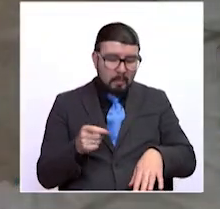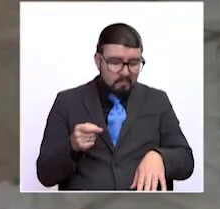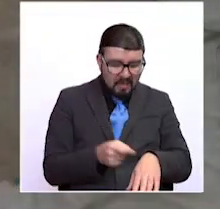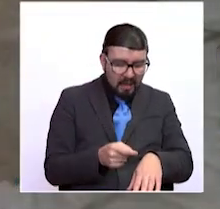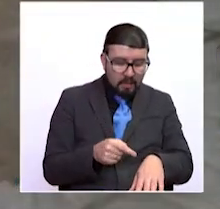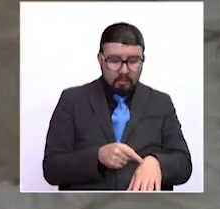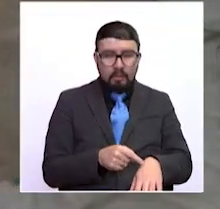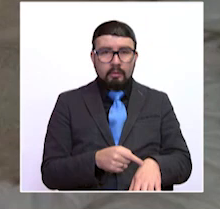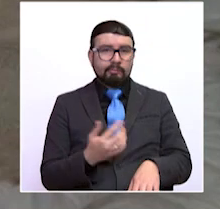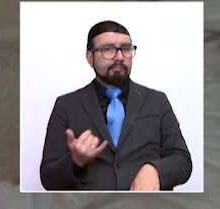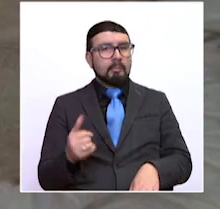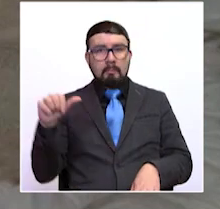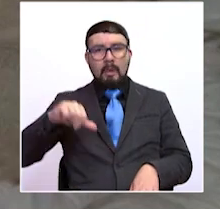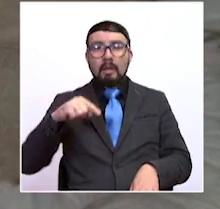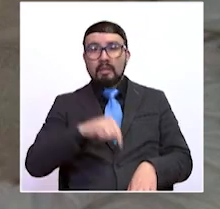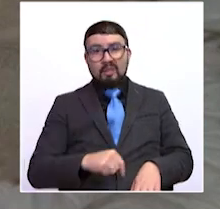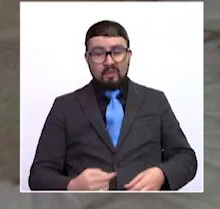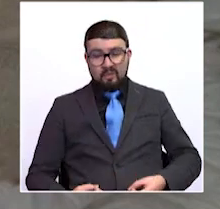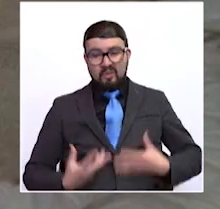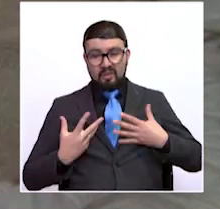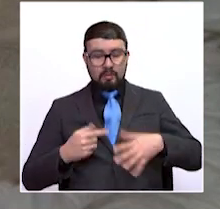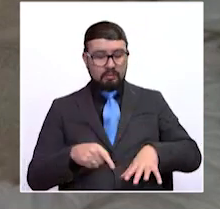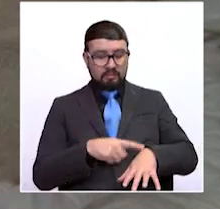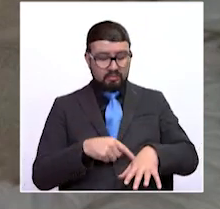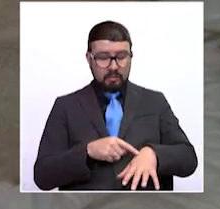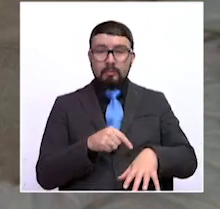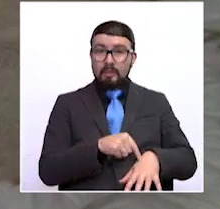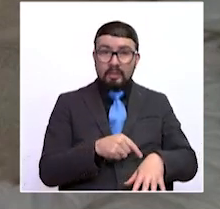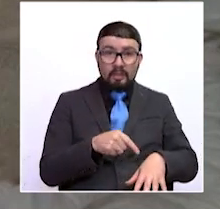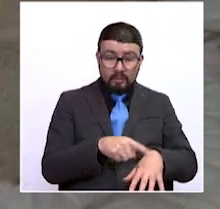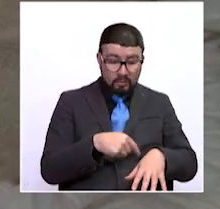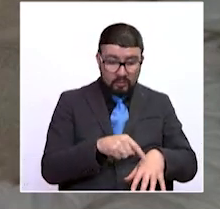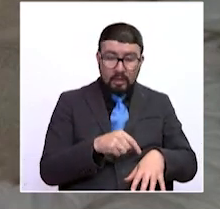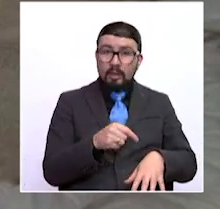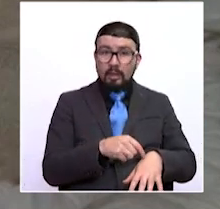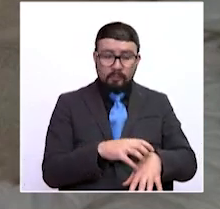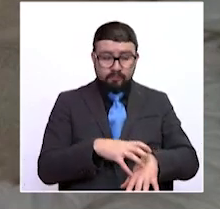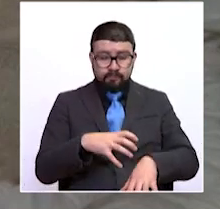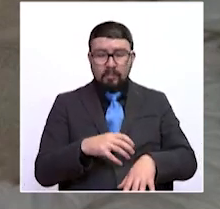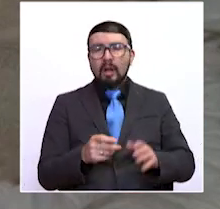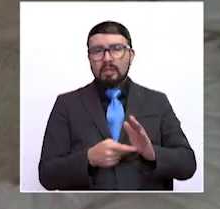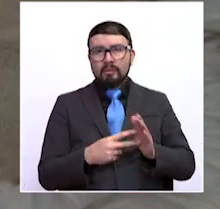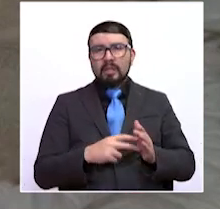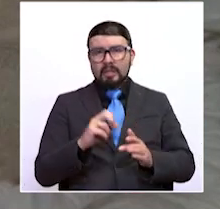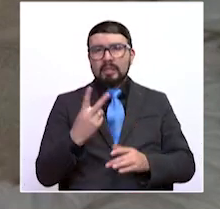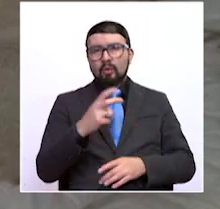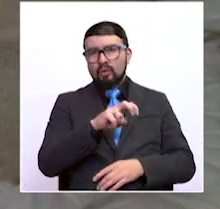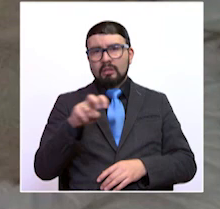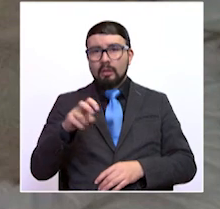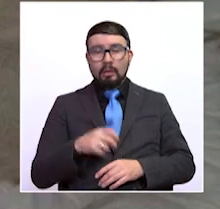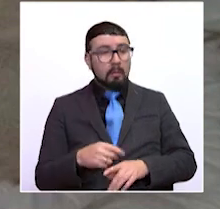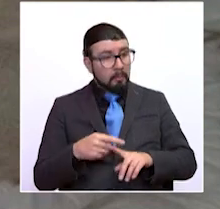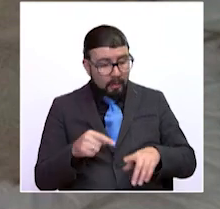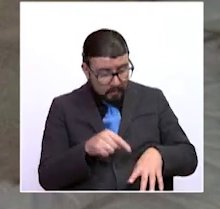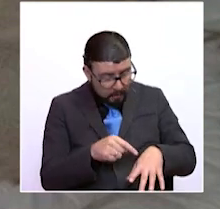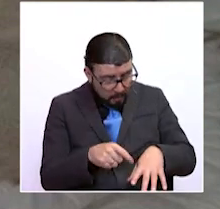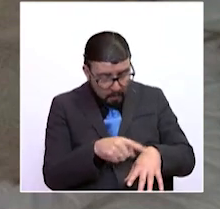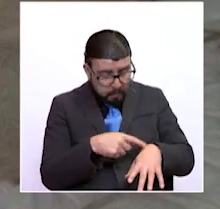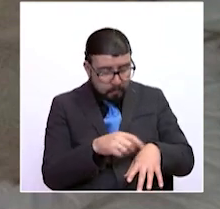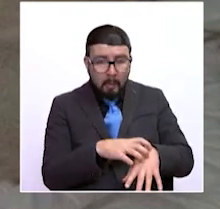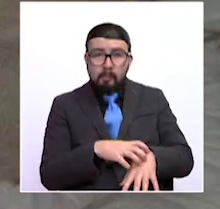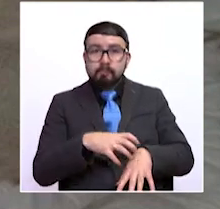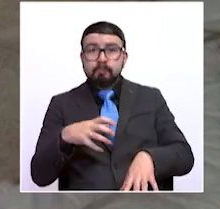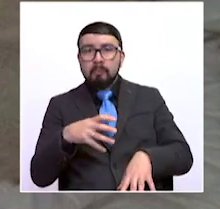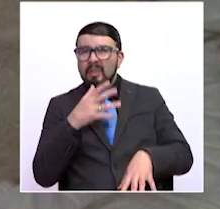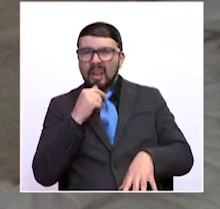sobreinfectar. Esas ampollas están diciendo de que es una quemadura de segundo grado. Pero cuando ya ni ampolla traen, sino que traen un